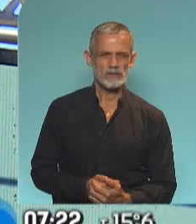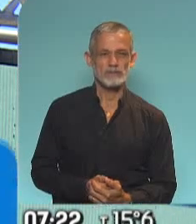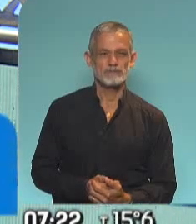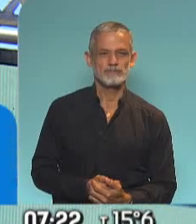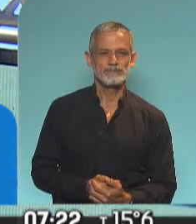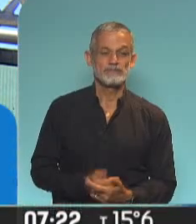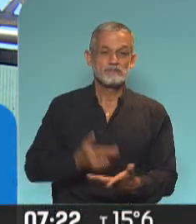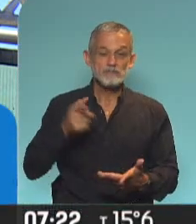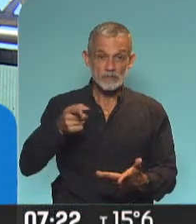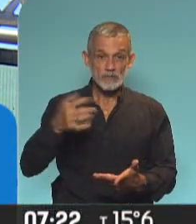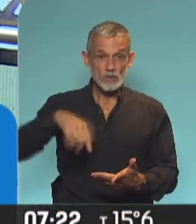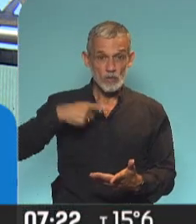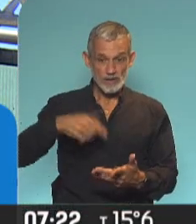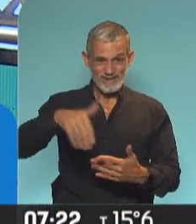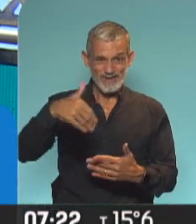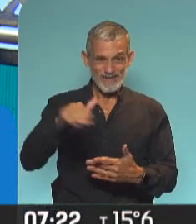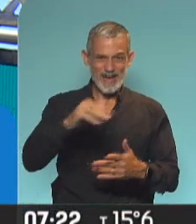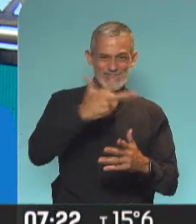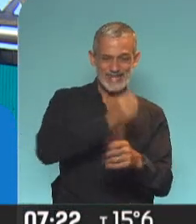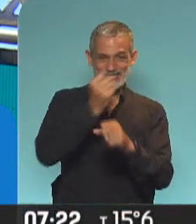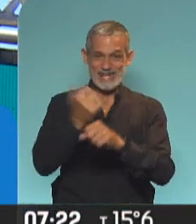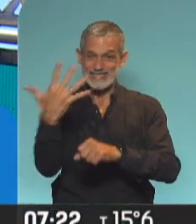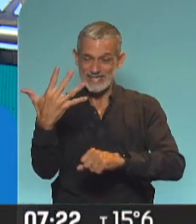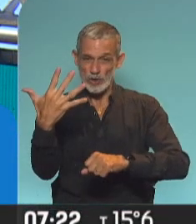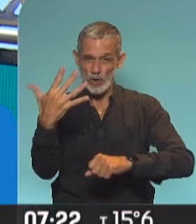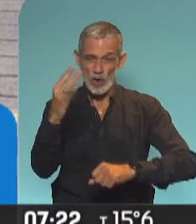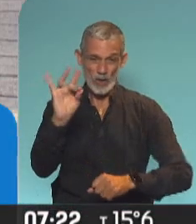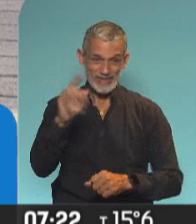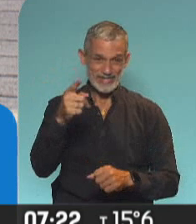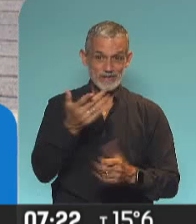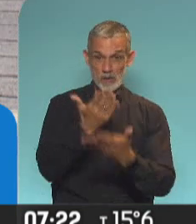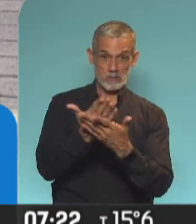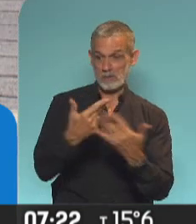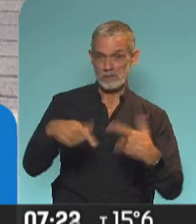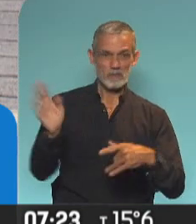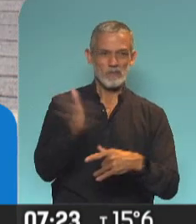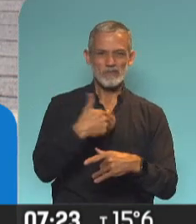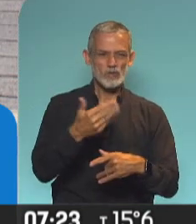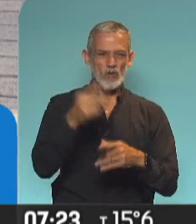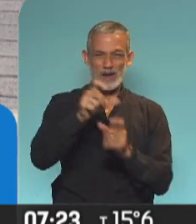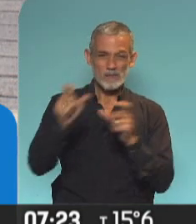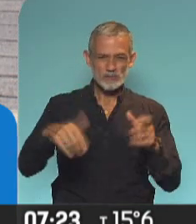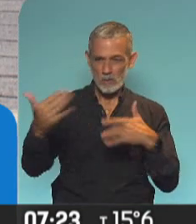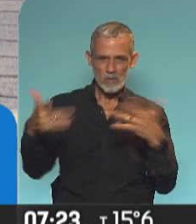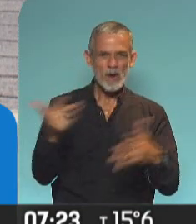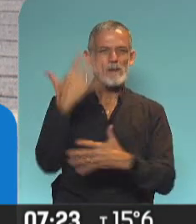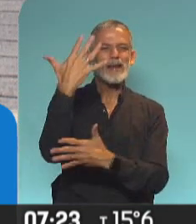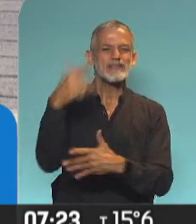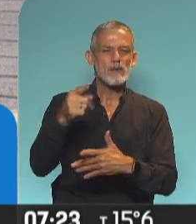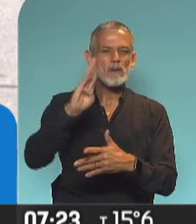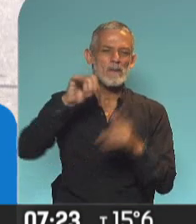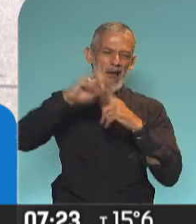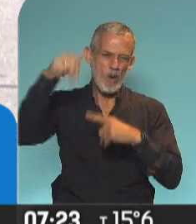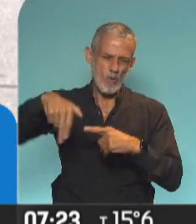vamos a estar en estos días del 3 al 5 proponiéndole a todos los vecinos a toda la comunidad de almirante verón y de la región